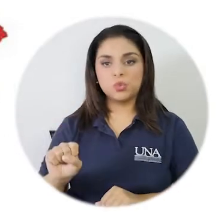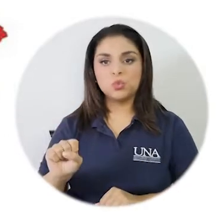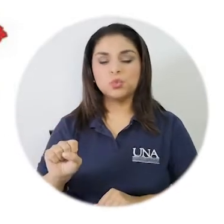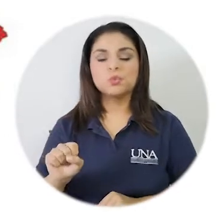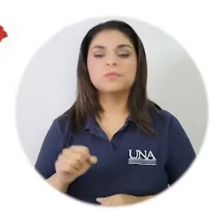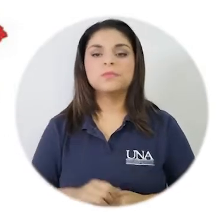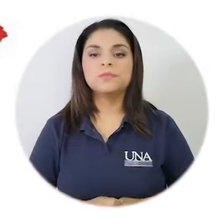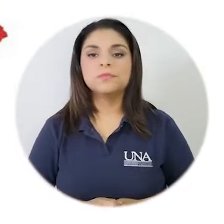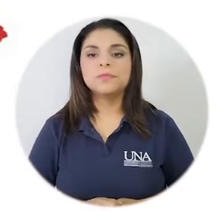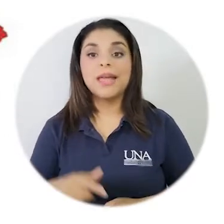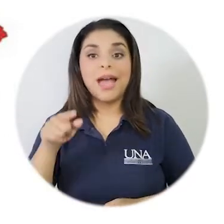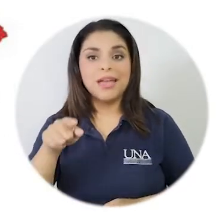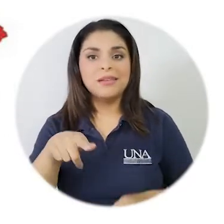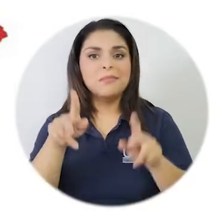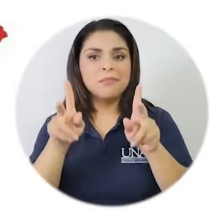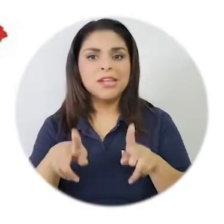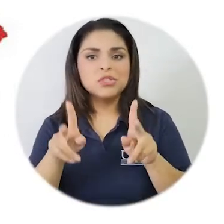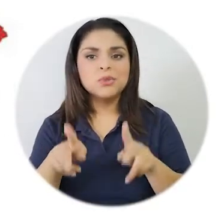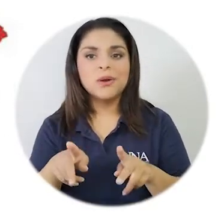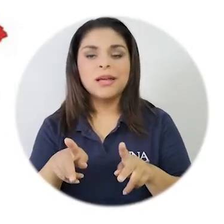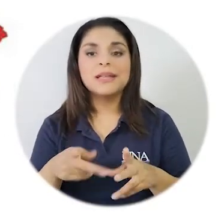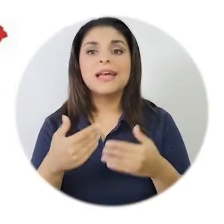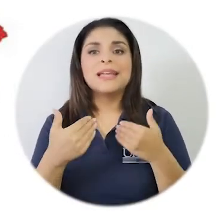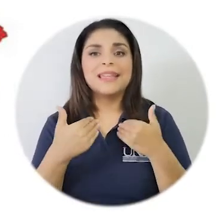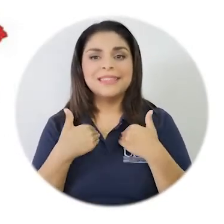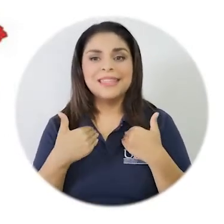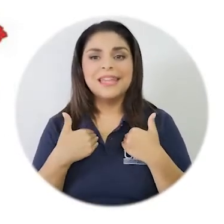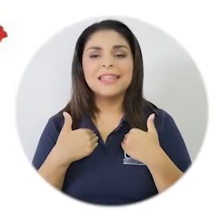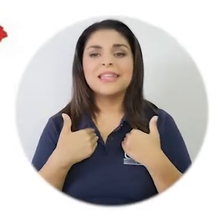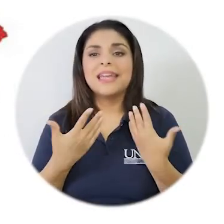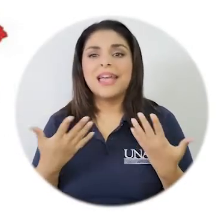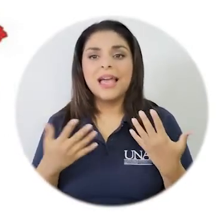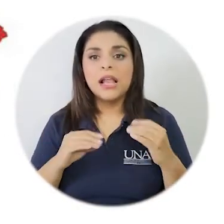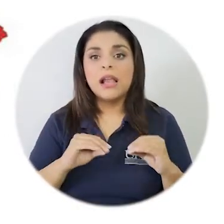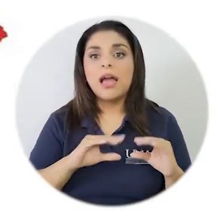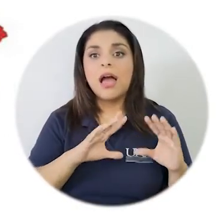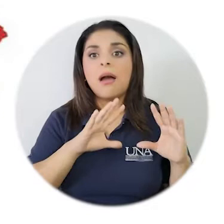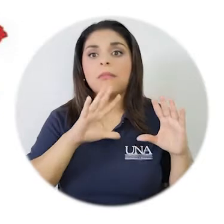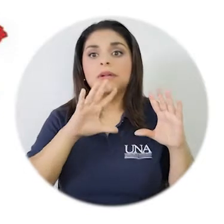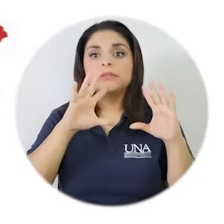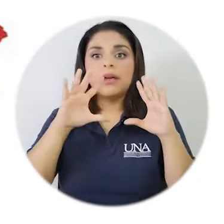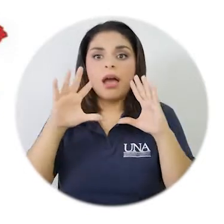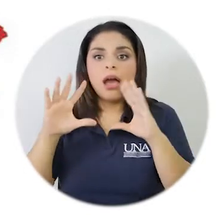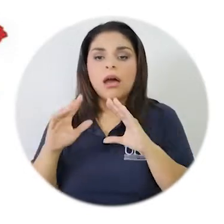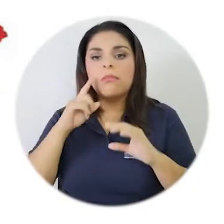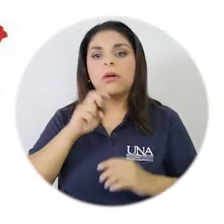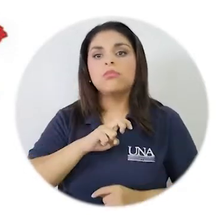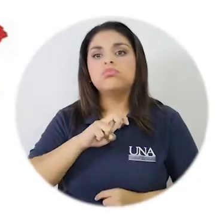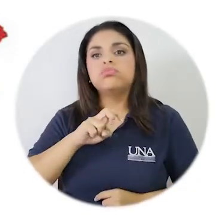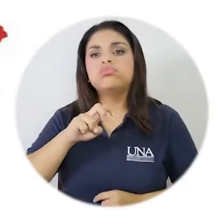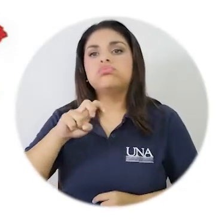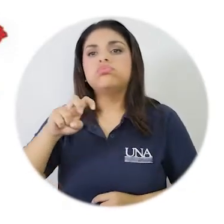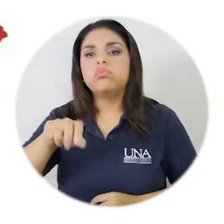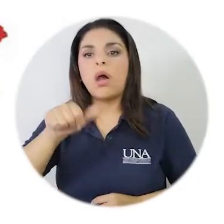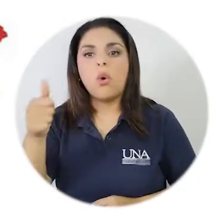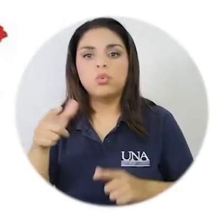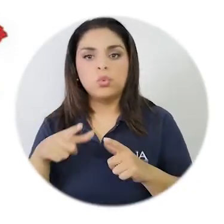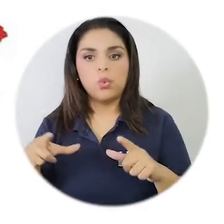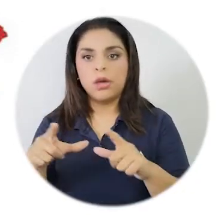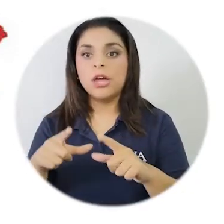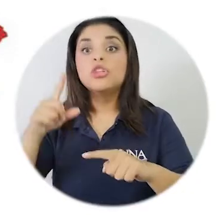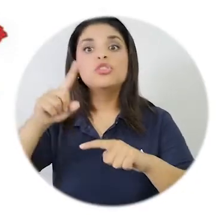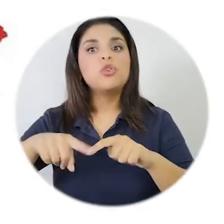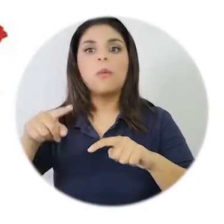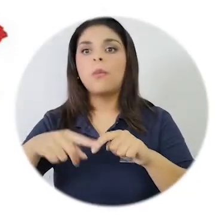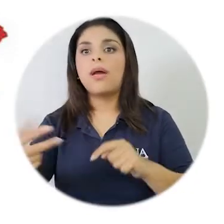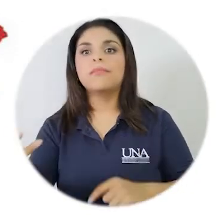Panamá. Gente que tiene que básicamente tomarse una mañana para transportarse a otro lugar. Hay gente que no